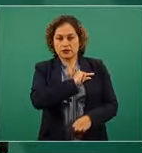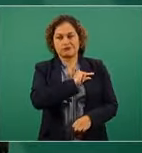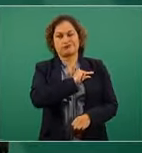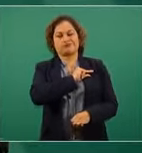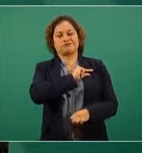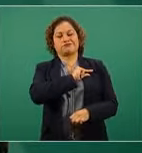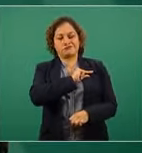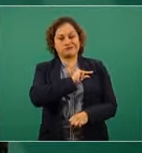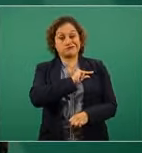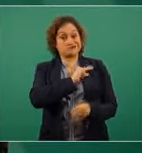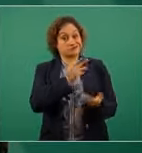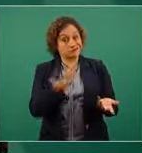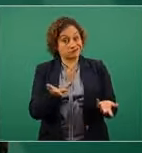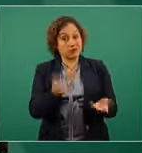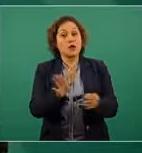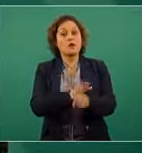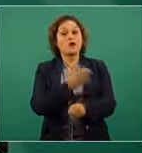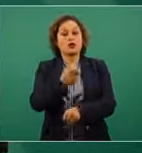que estamos enviando?